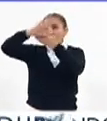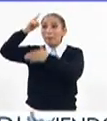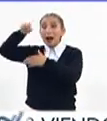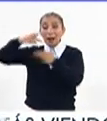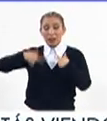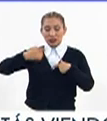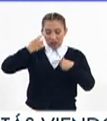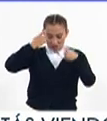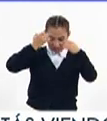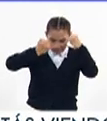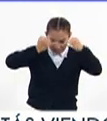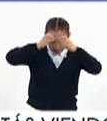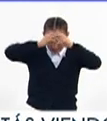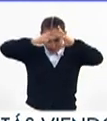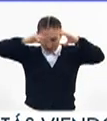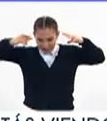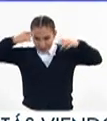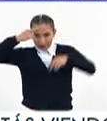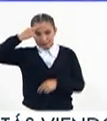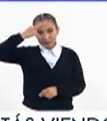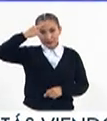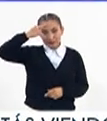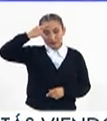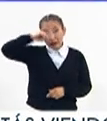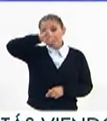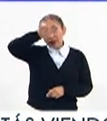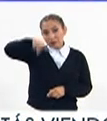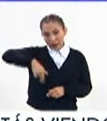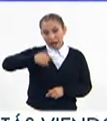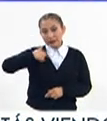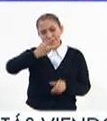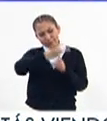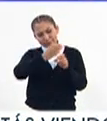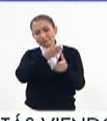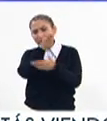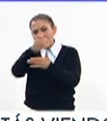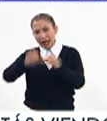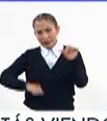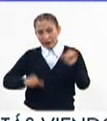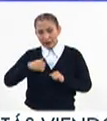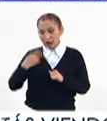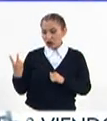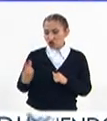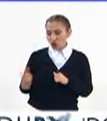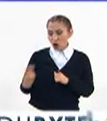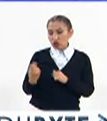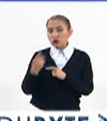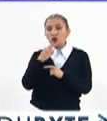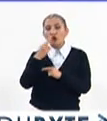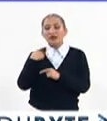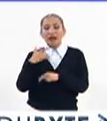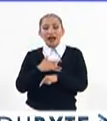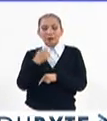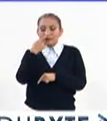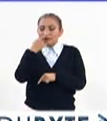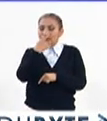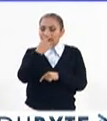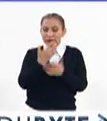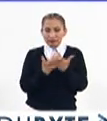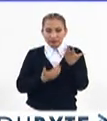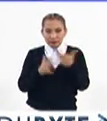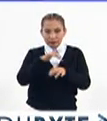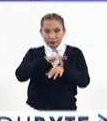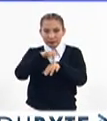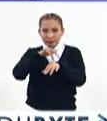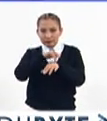para que los presentes puedan visualizarlo en sus mentes. Posteriormente se les invita a hacer actividades en pareja, donde se utiliza el sentido del olfato y el